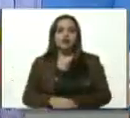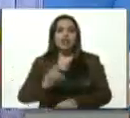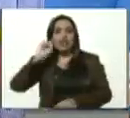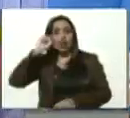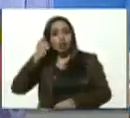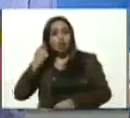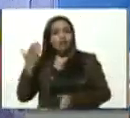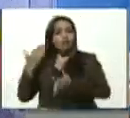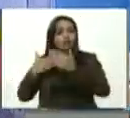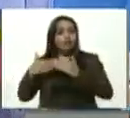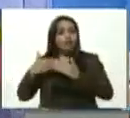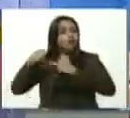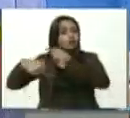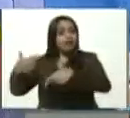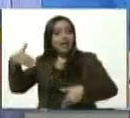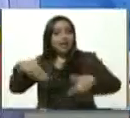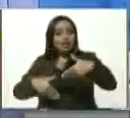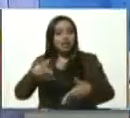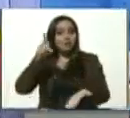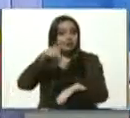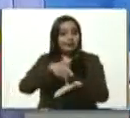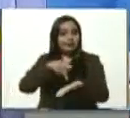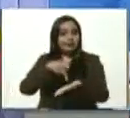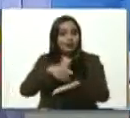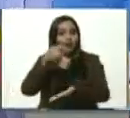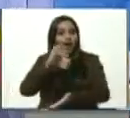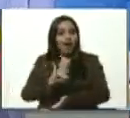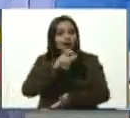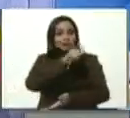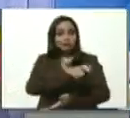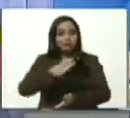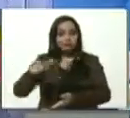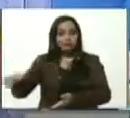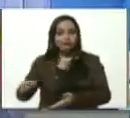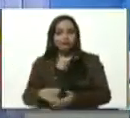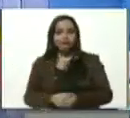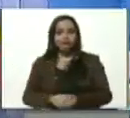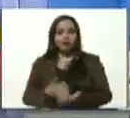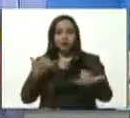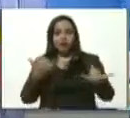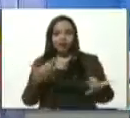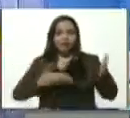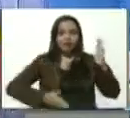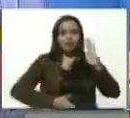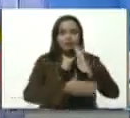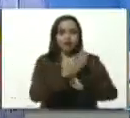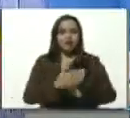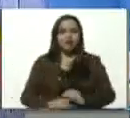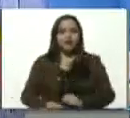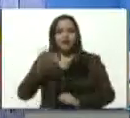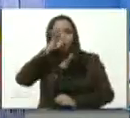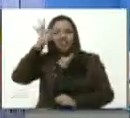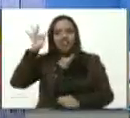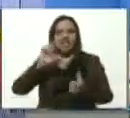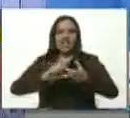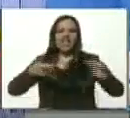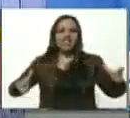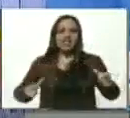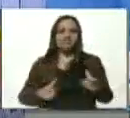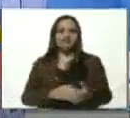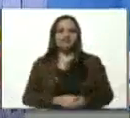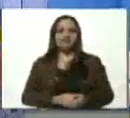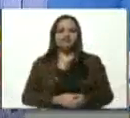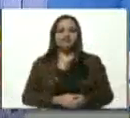estas elecciones del 21 de noviembre y la participación que tienen todos los entes involucrados, vámonos de inmediato con la Fiscalía General de la República. Ya